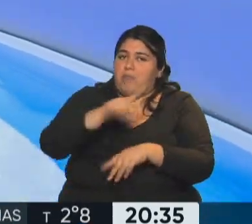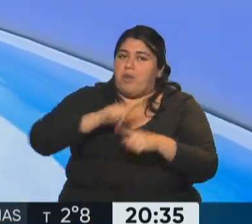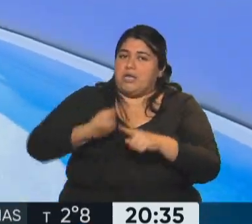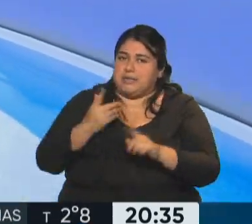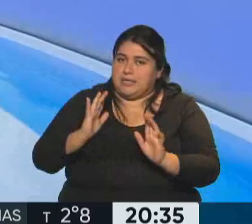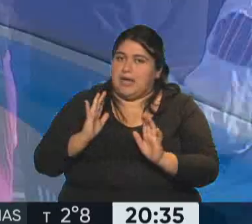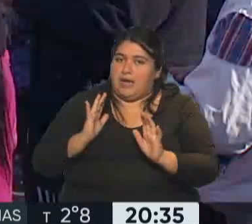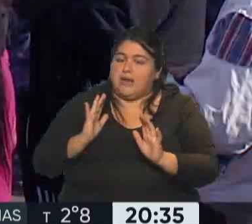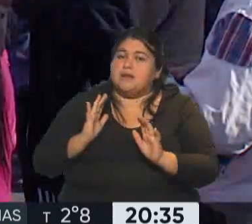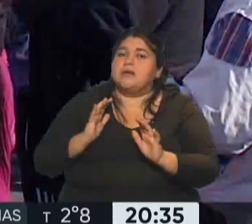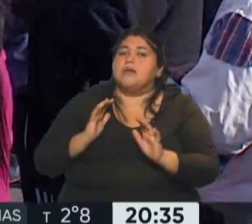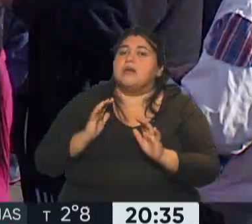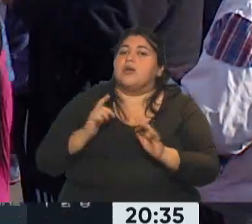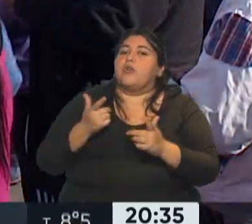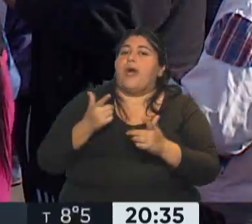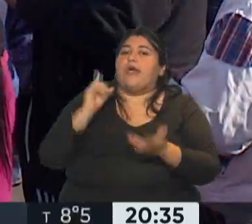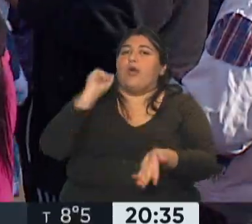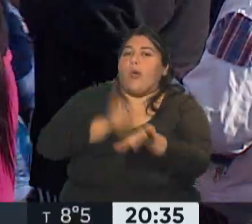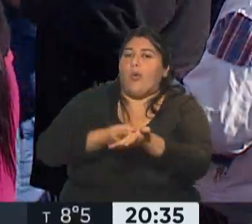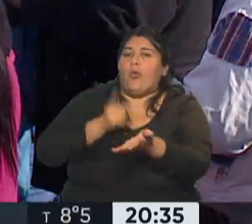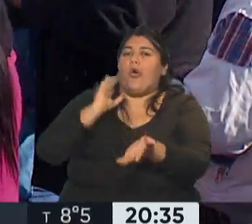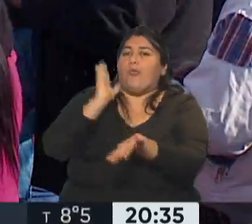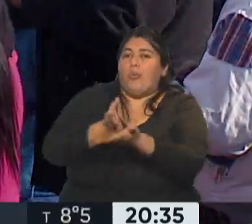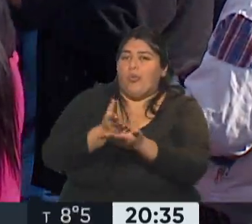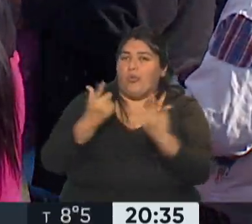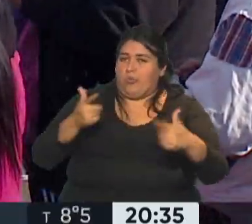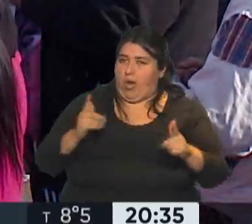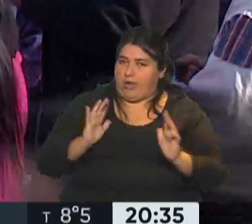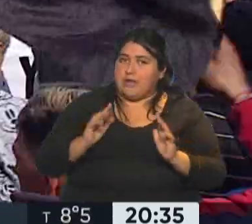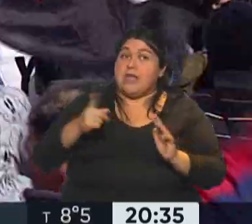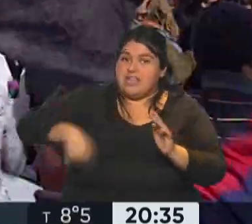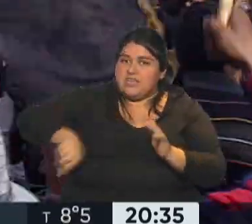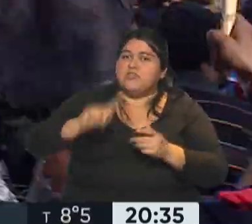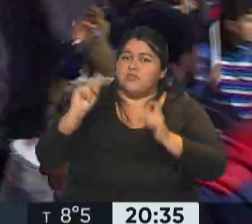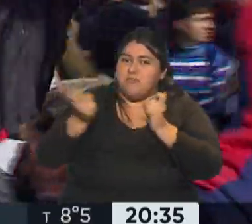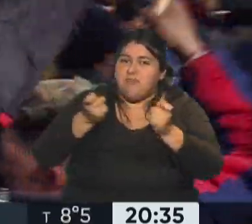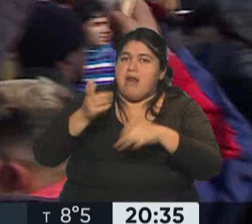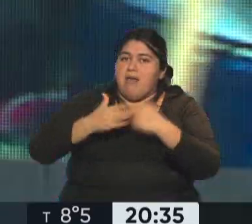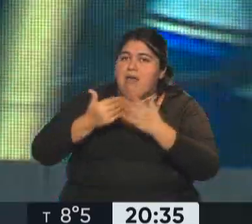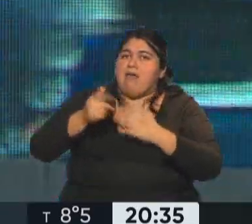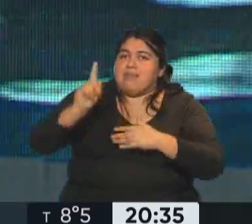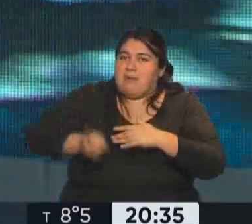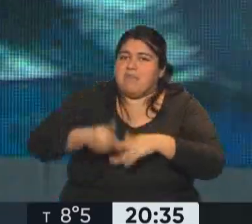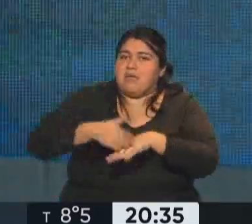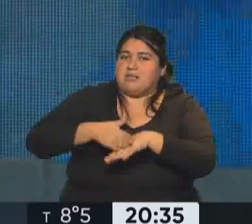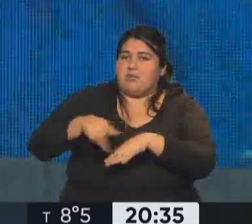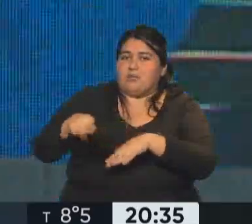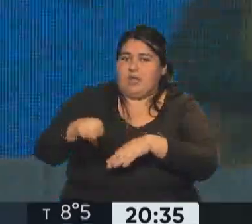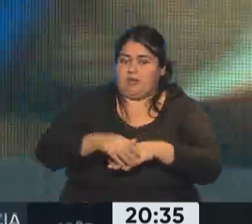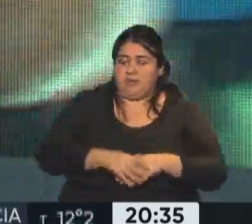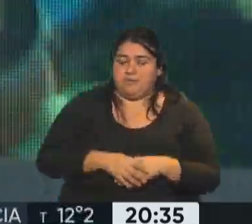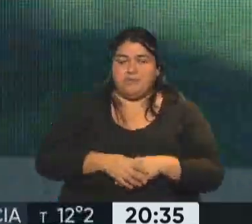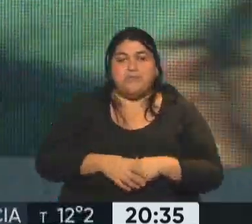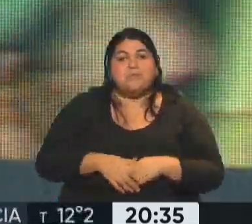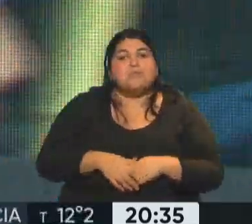tenido de ningún modo el juzgamiento, y que creo que son los autores intelectuales del crimen, ¿no? Claro, por eso también fue difícil, recuerdo en las